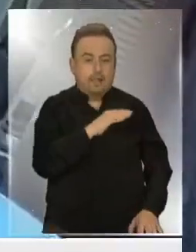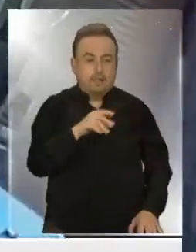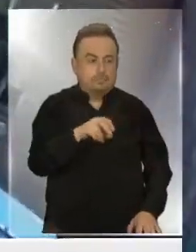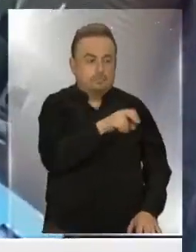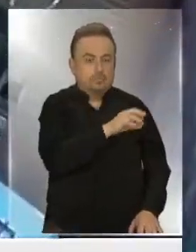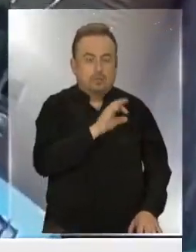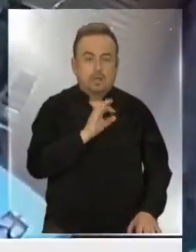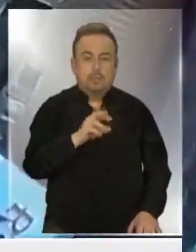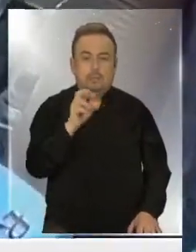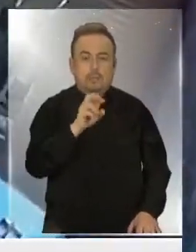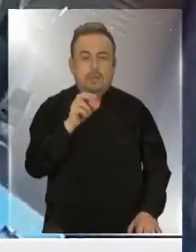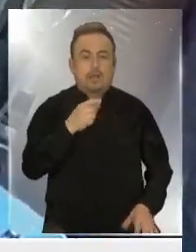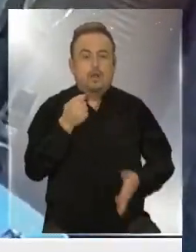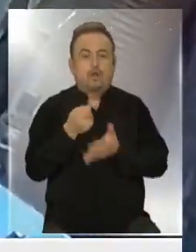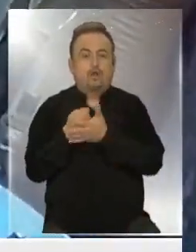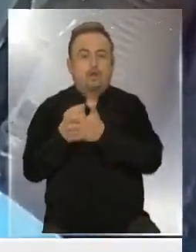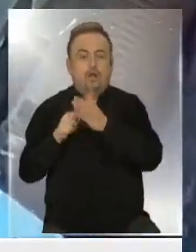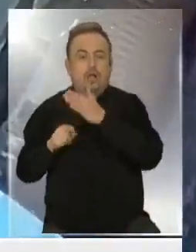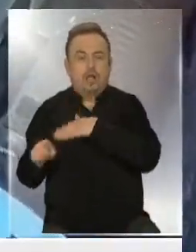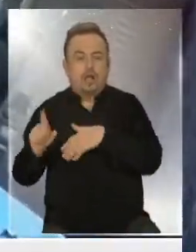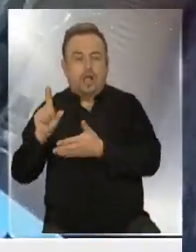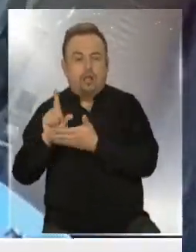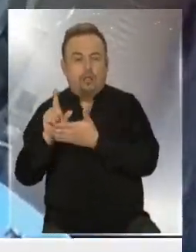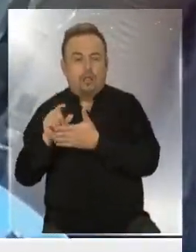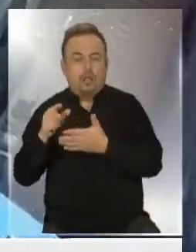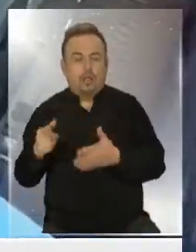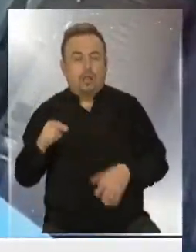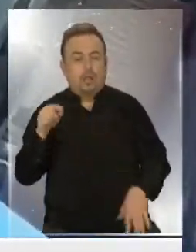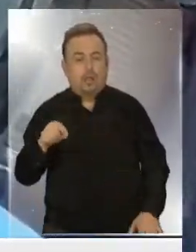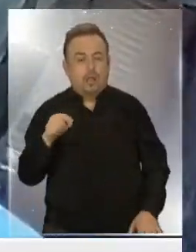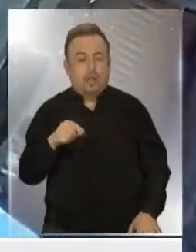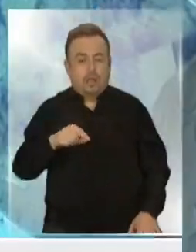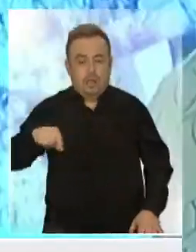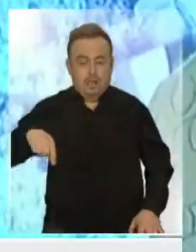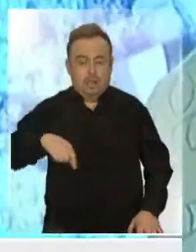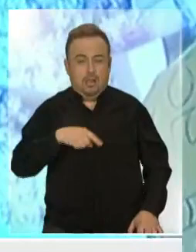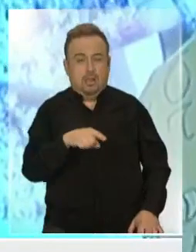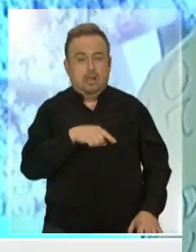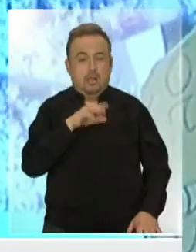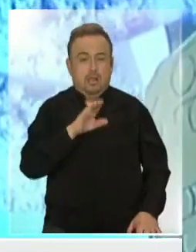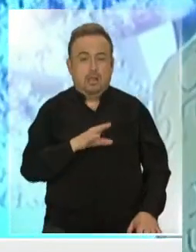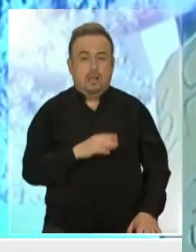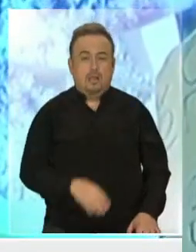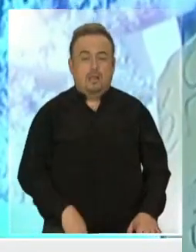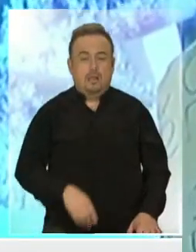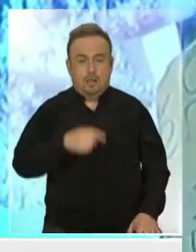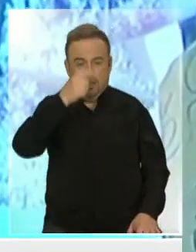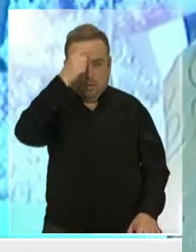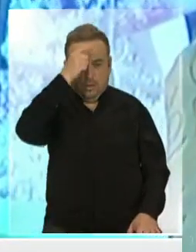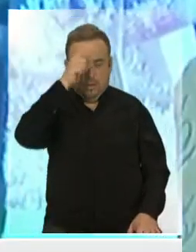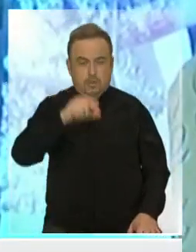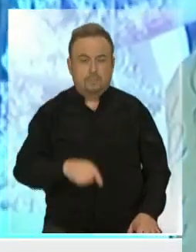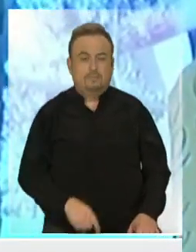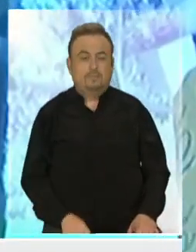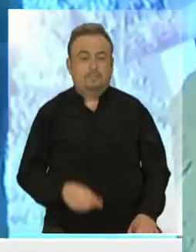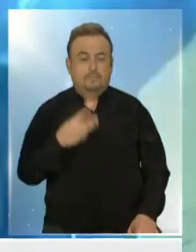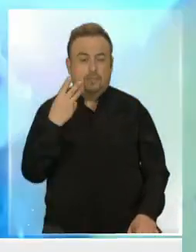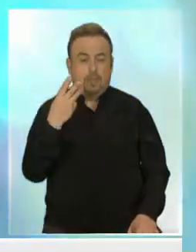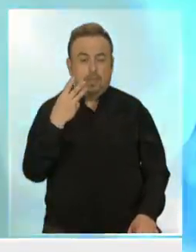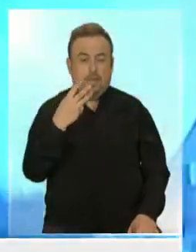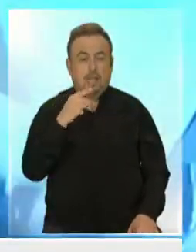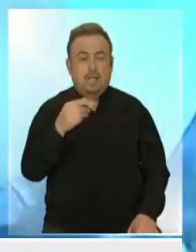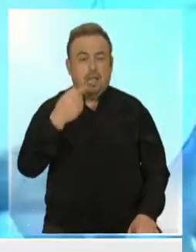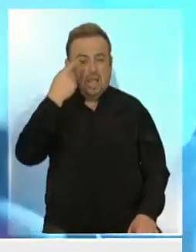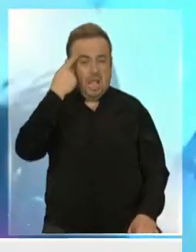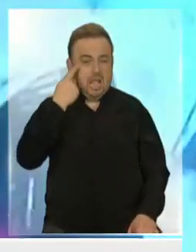edad cuyos padres estaban comprando en los locales de esta área de la provincia de Gaziantep. Tres adultos